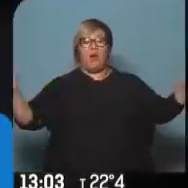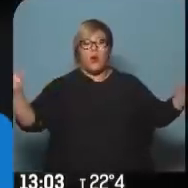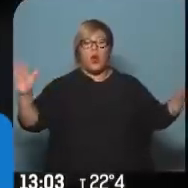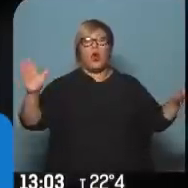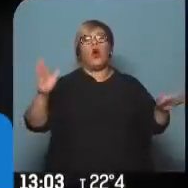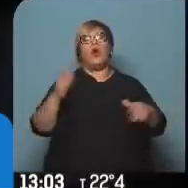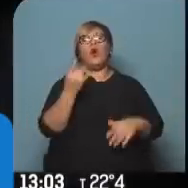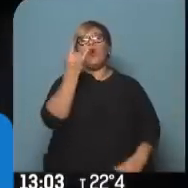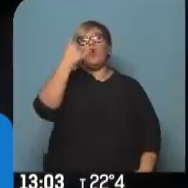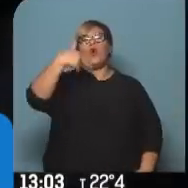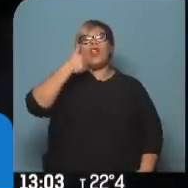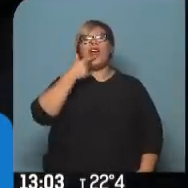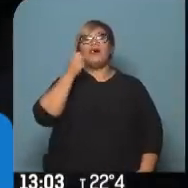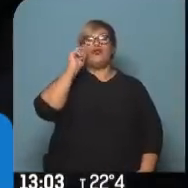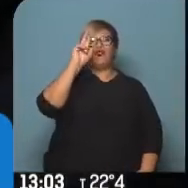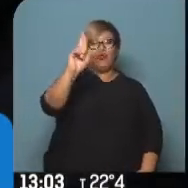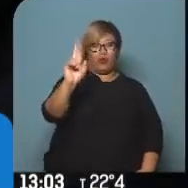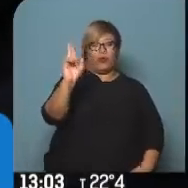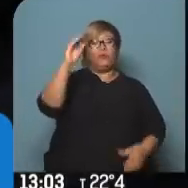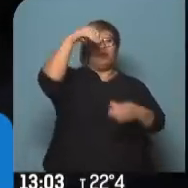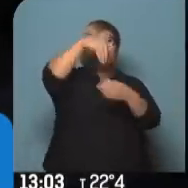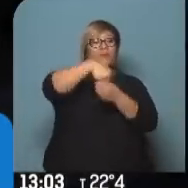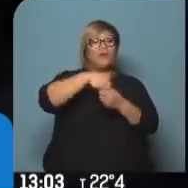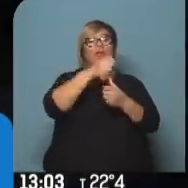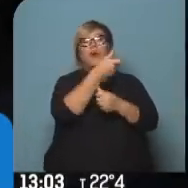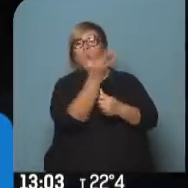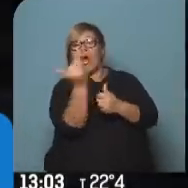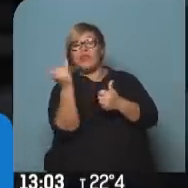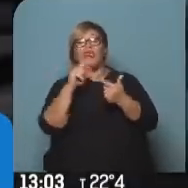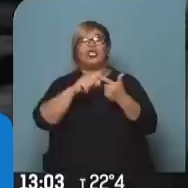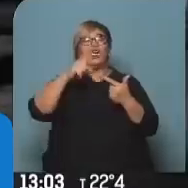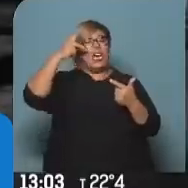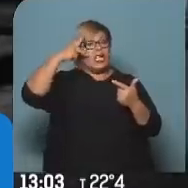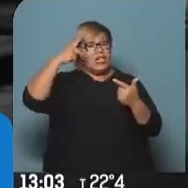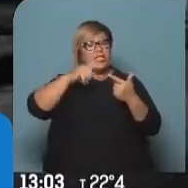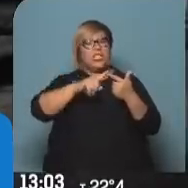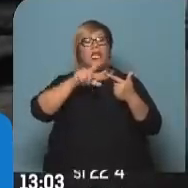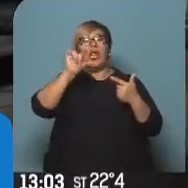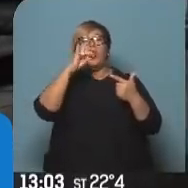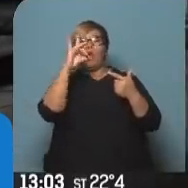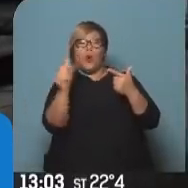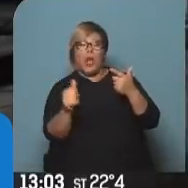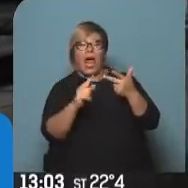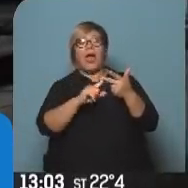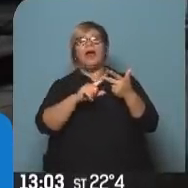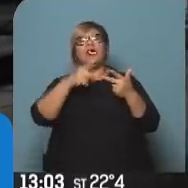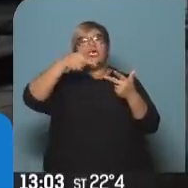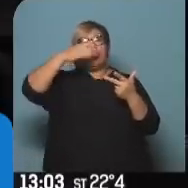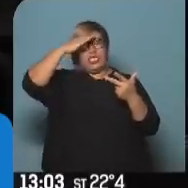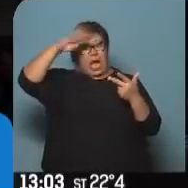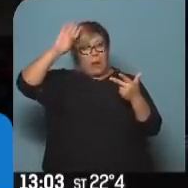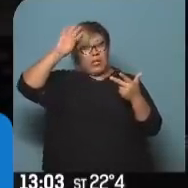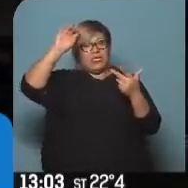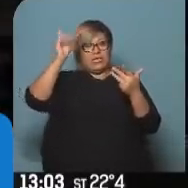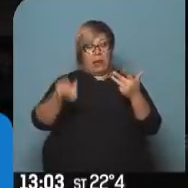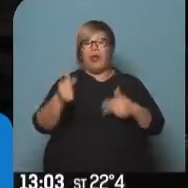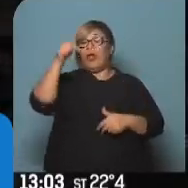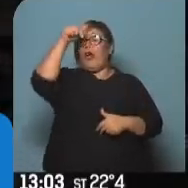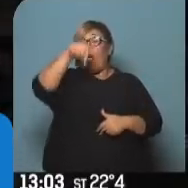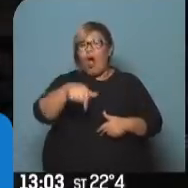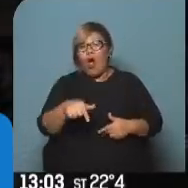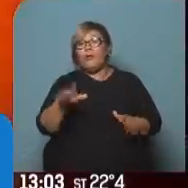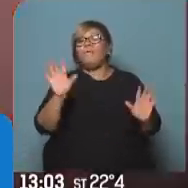del bloque que Lula, Chávez y Kirchner formaron en 2008. Hoy, el futuro de la UNASUR es